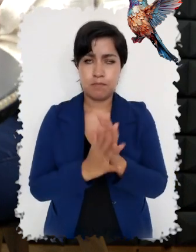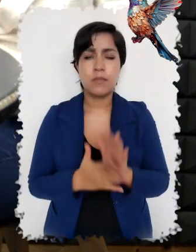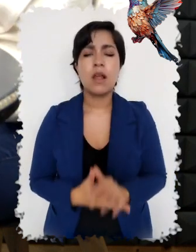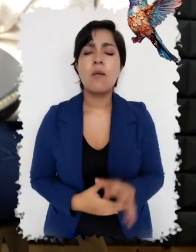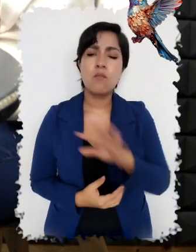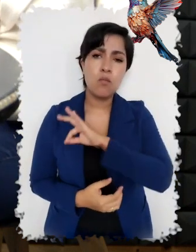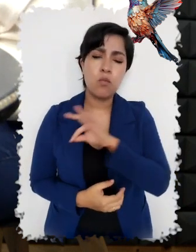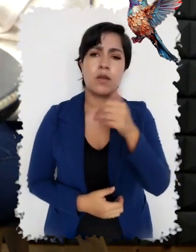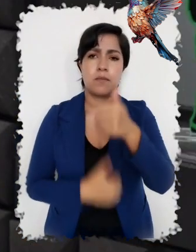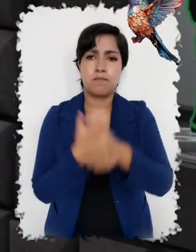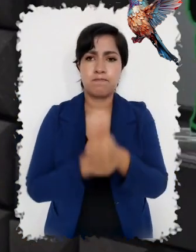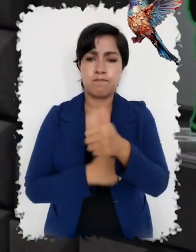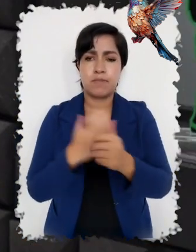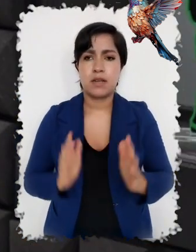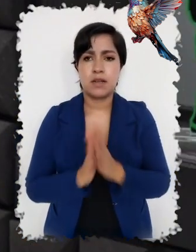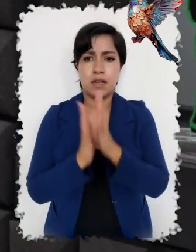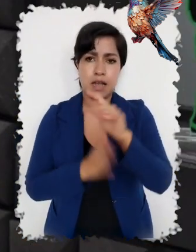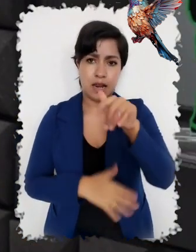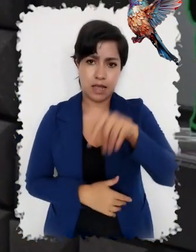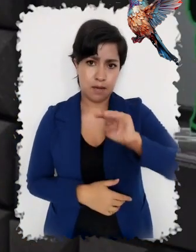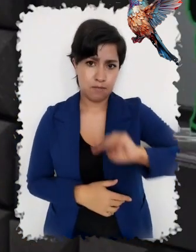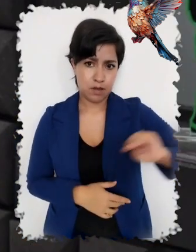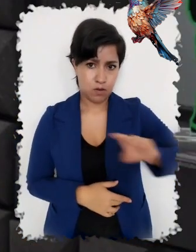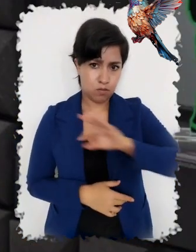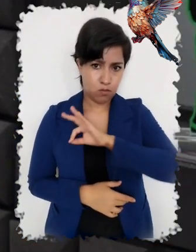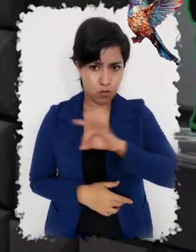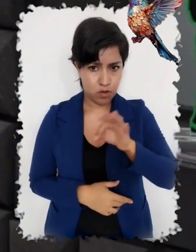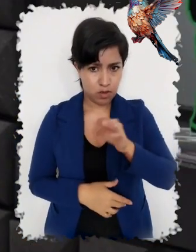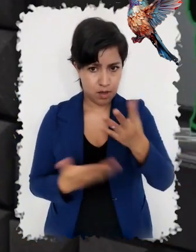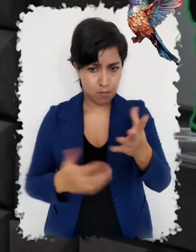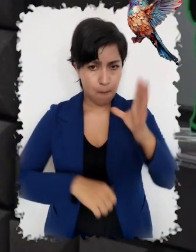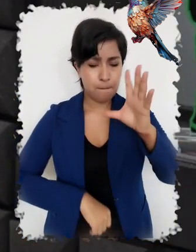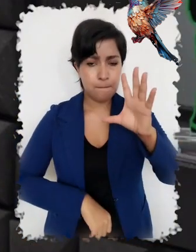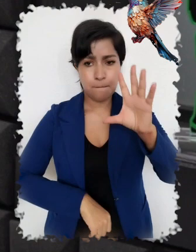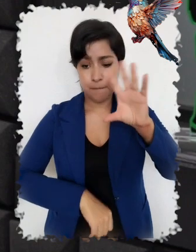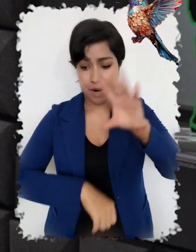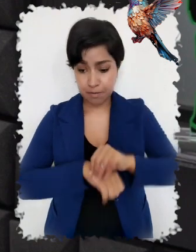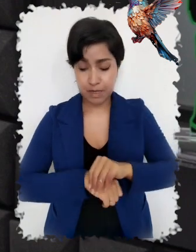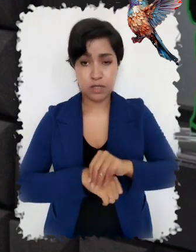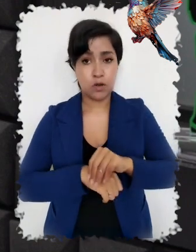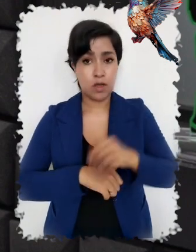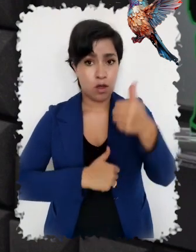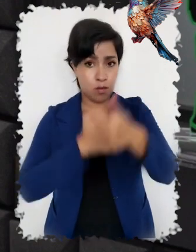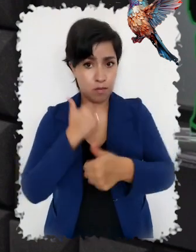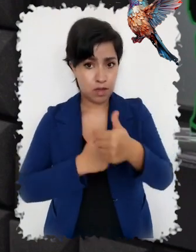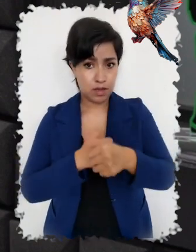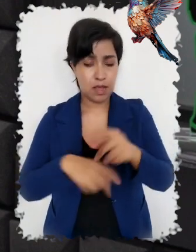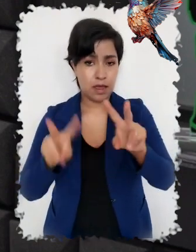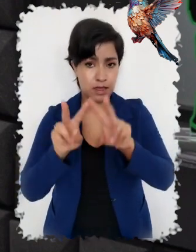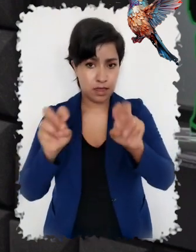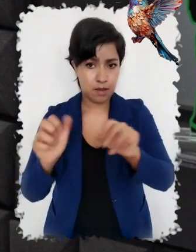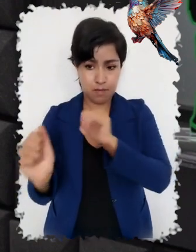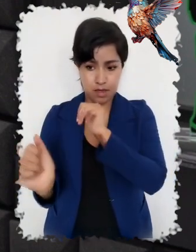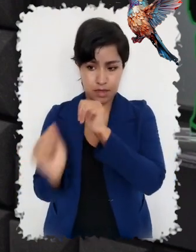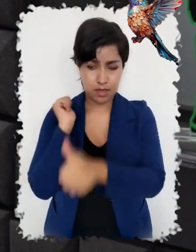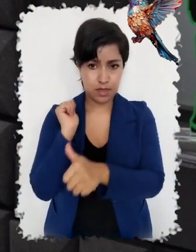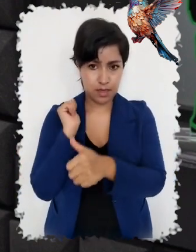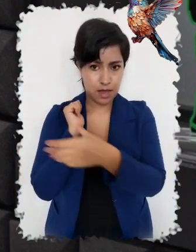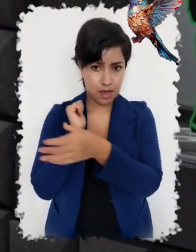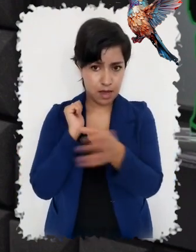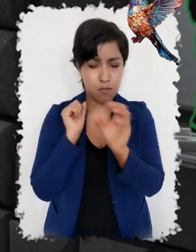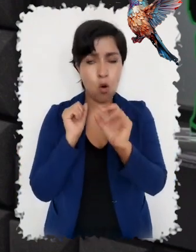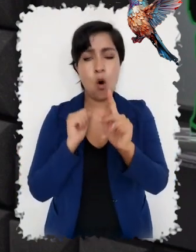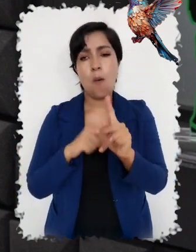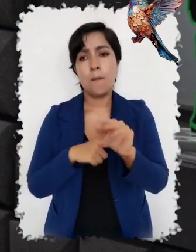puede competir nosotros aquí en Michoacán tenemos autorizado competir o participar en atletismo tanto en